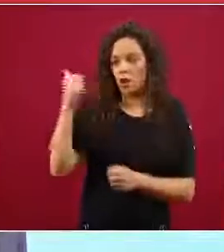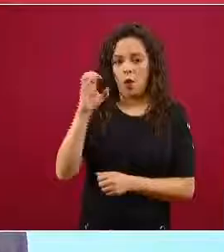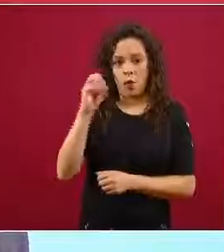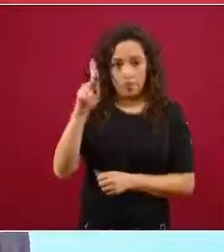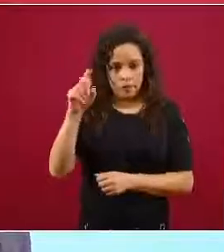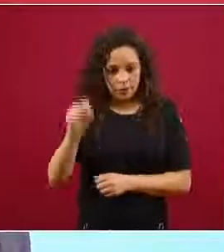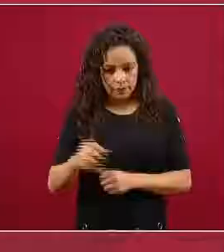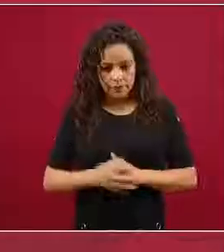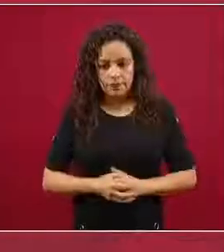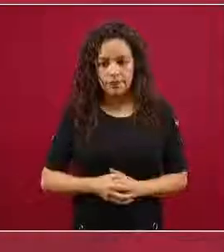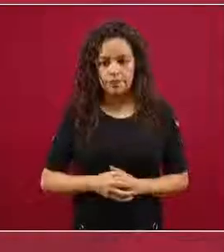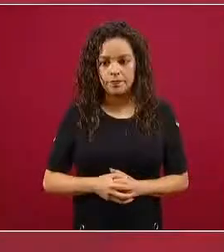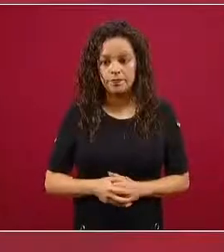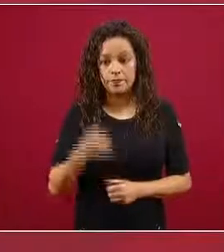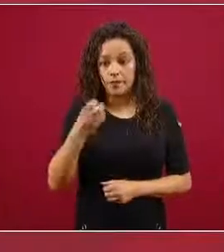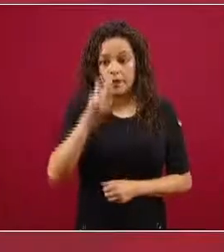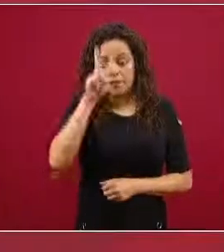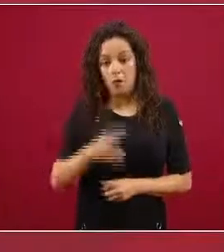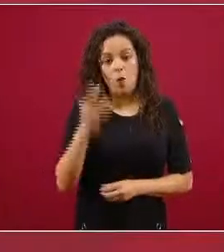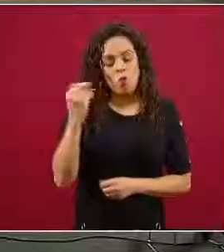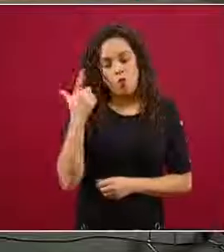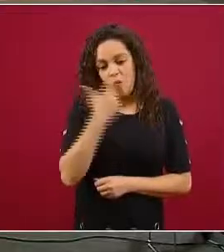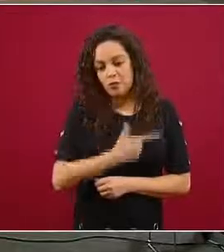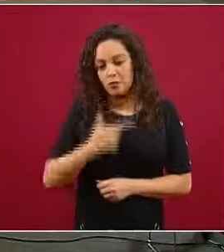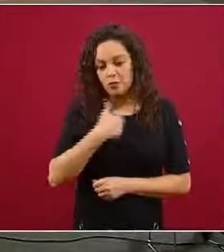gusto colaborar con este mecanismo.